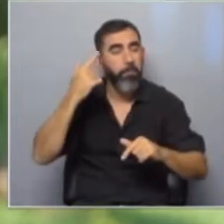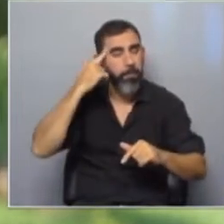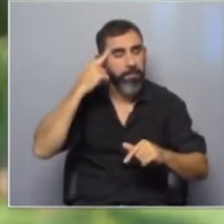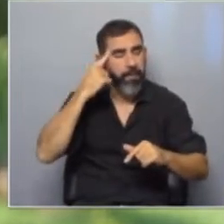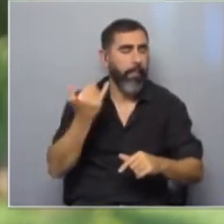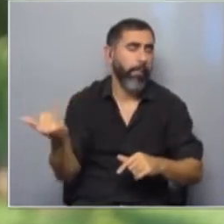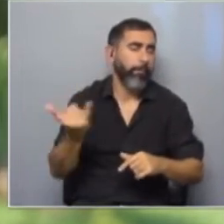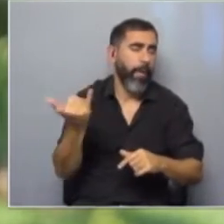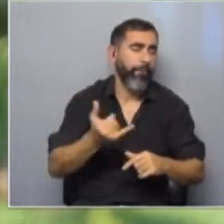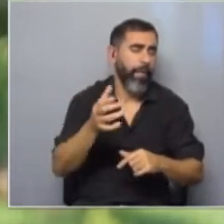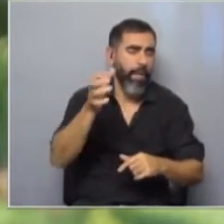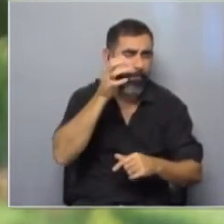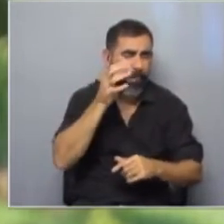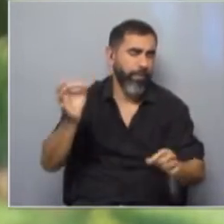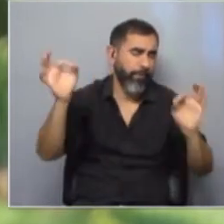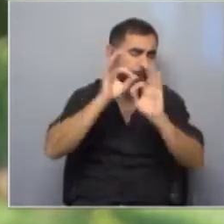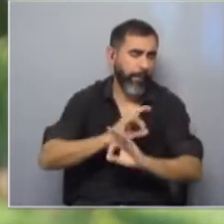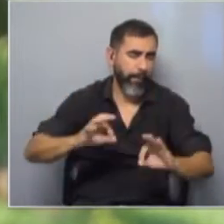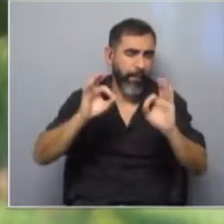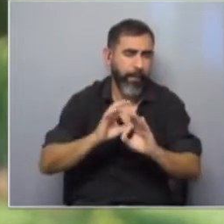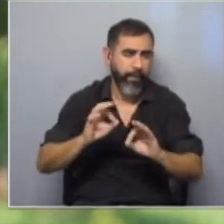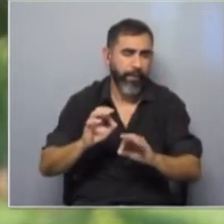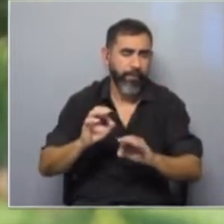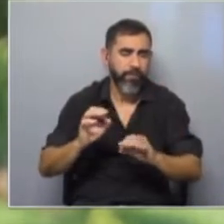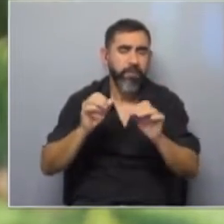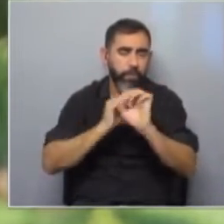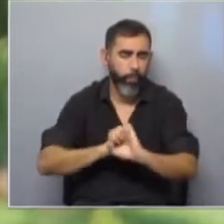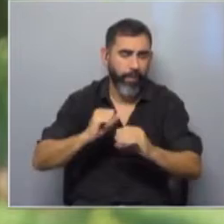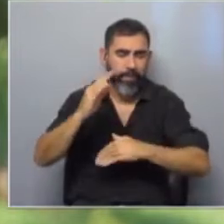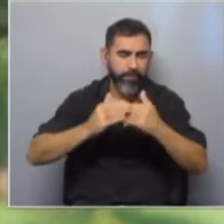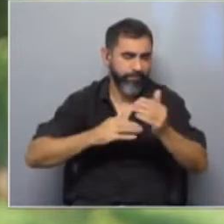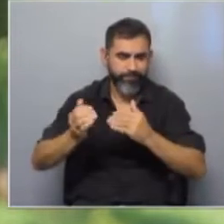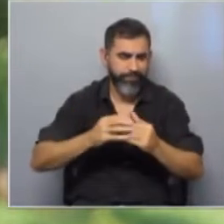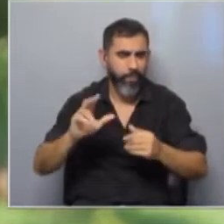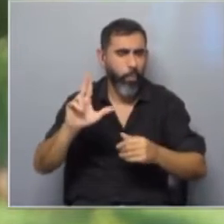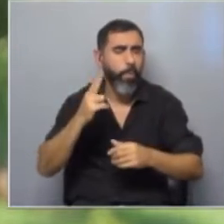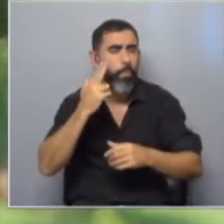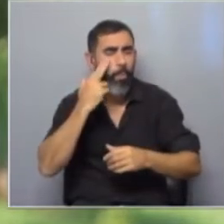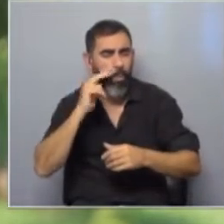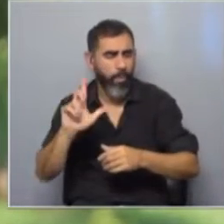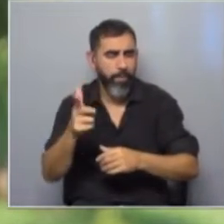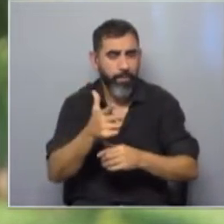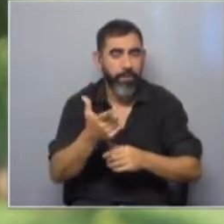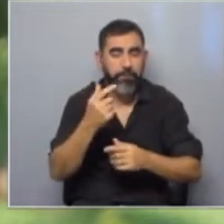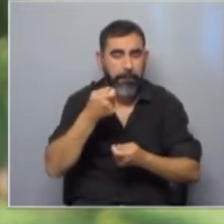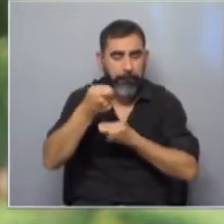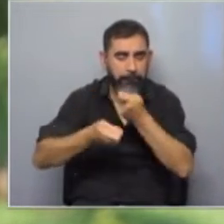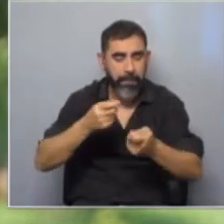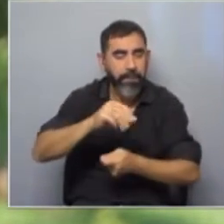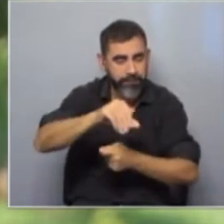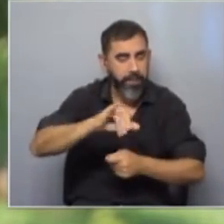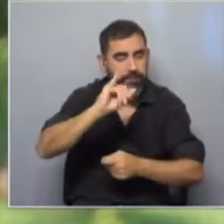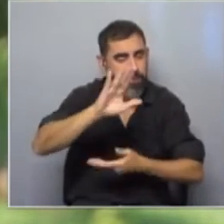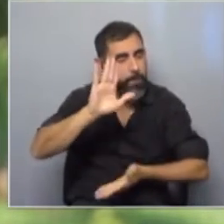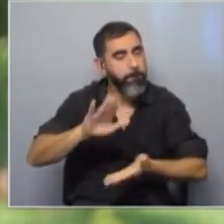a pensar que el riesgo asociado al consumo excesivo de sodio se puede compensar a través de otros comportamientos, entonces la